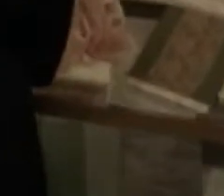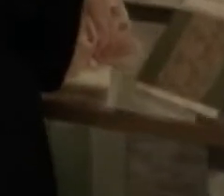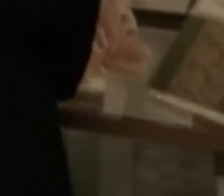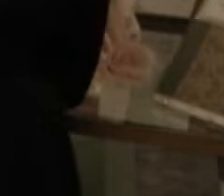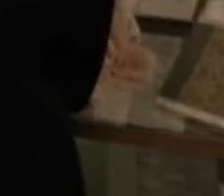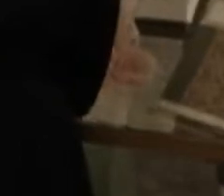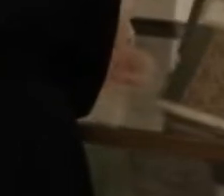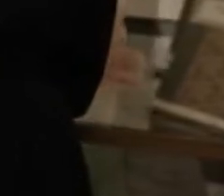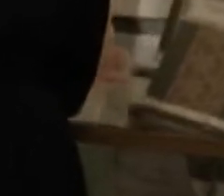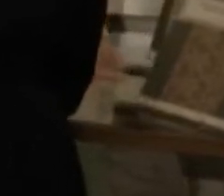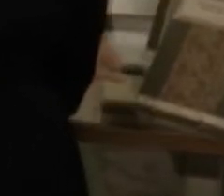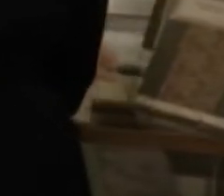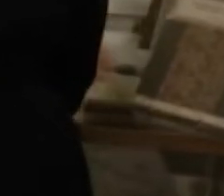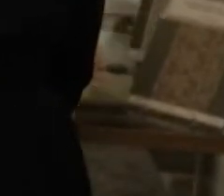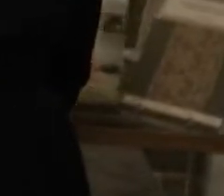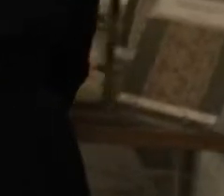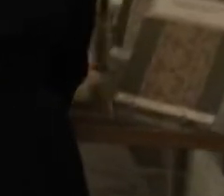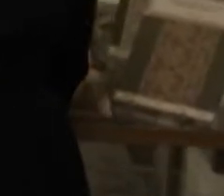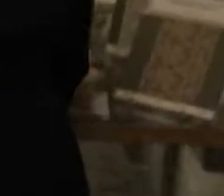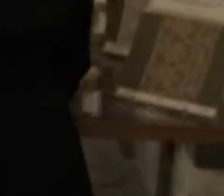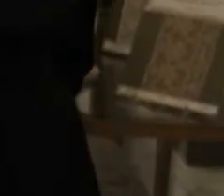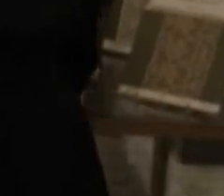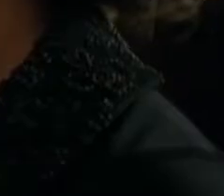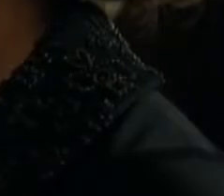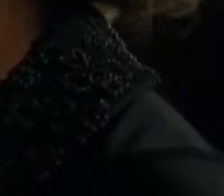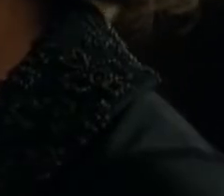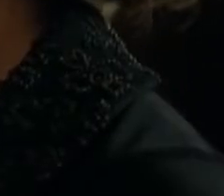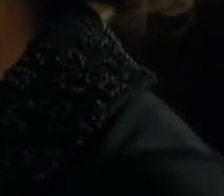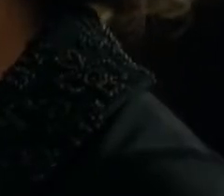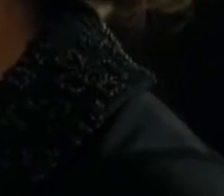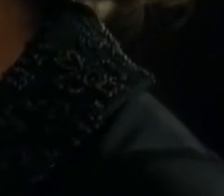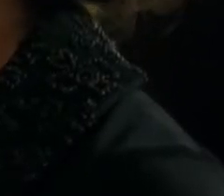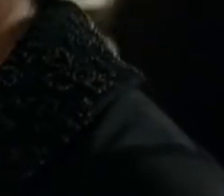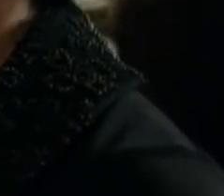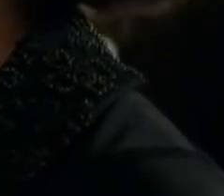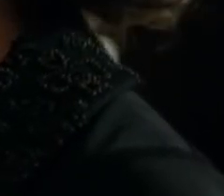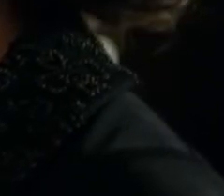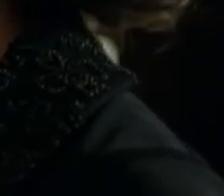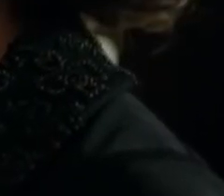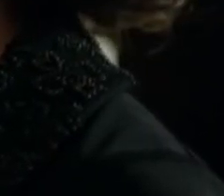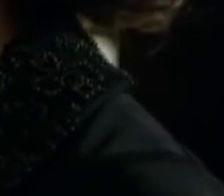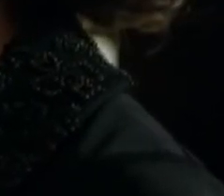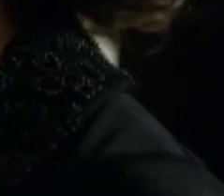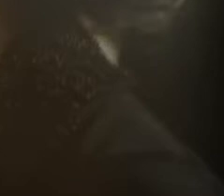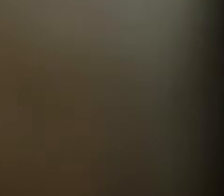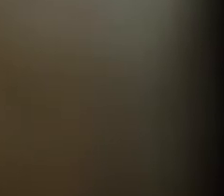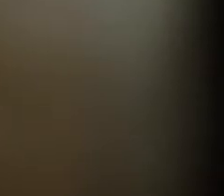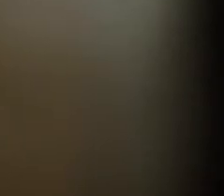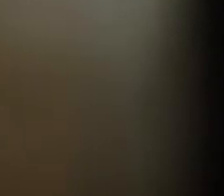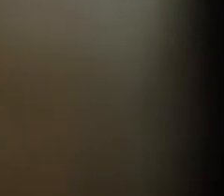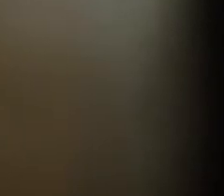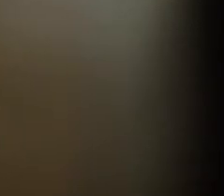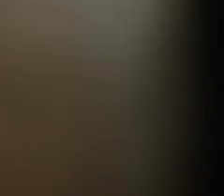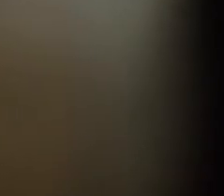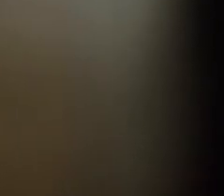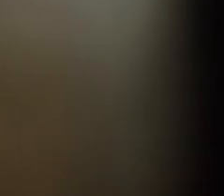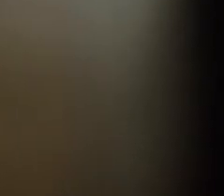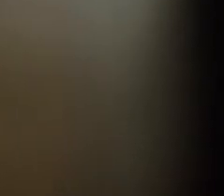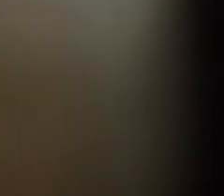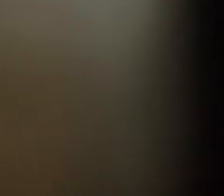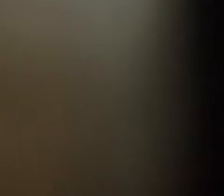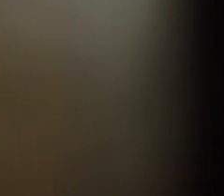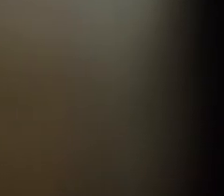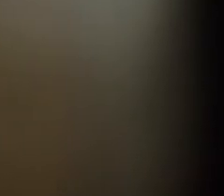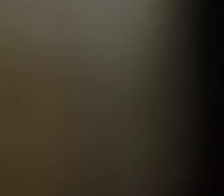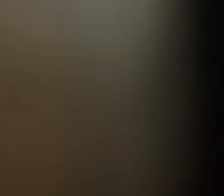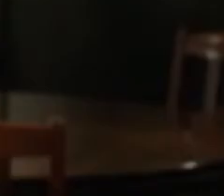¿Y solicitará el puesto de vicepresidenta? Usted lo ha dicho, soy esencial aquí. Y es verdad, pero ninguna mujer ha sido gerente de